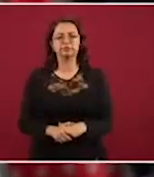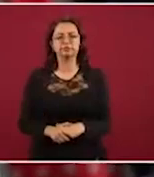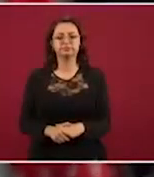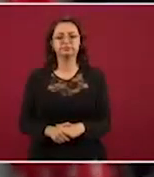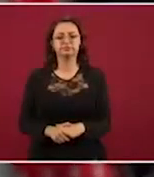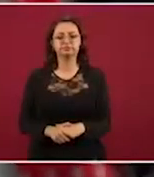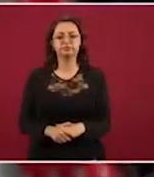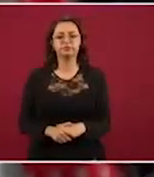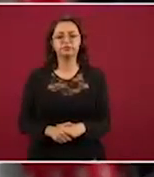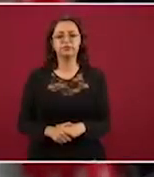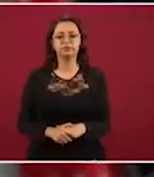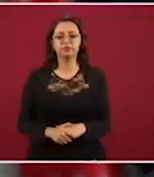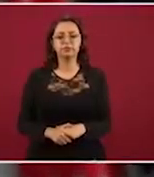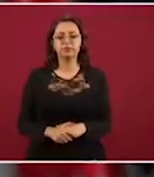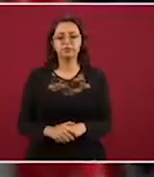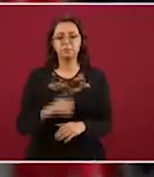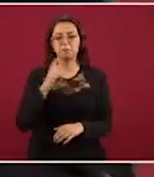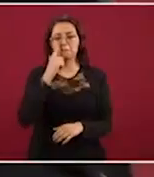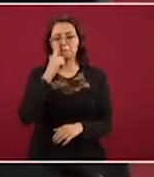Por ejemplo, en el caso de